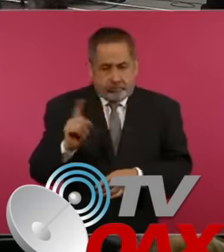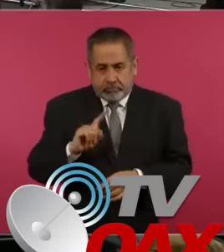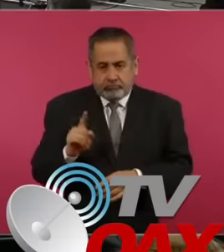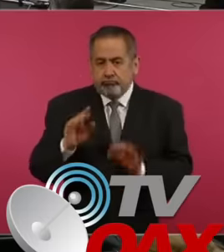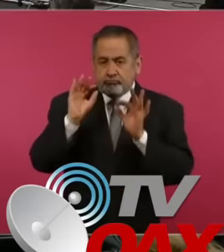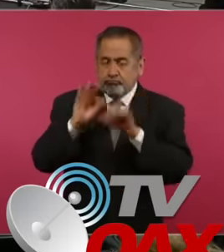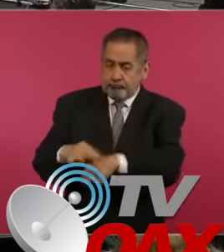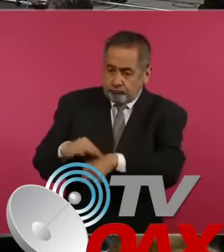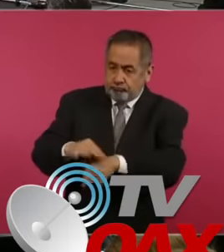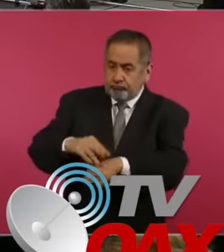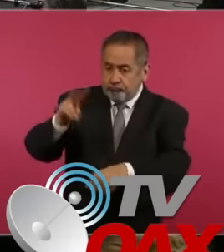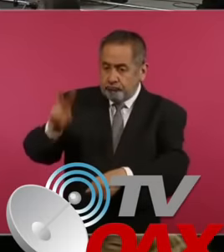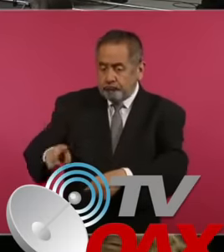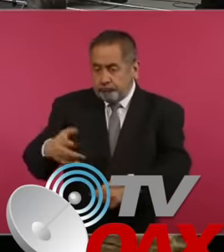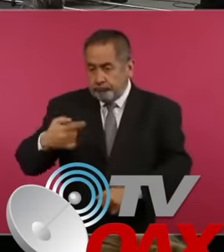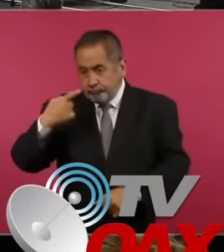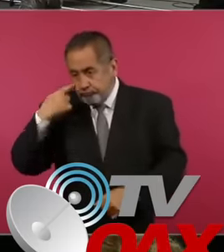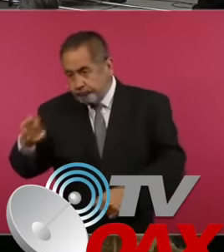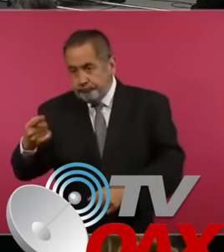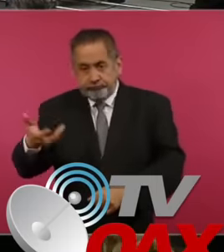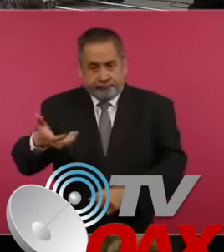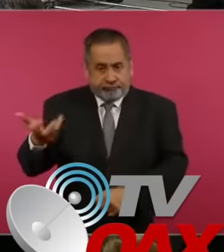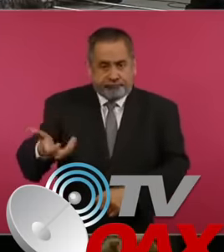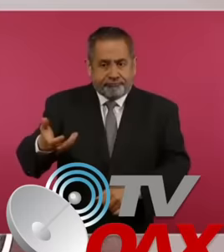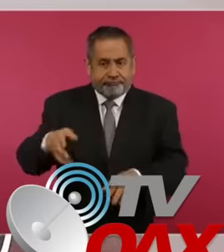la realidad, los hechos.